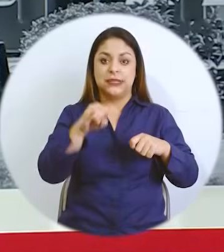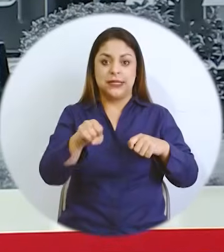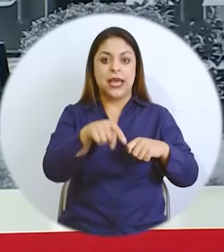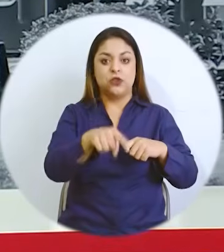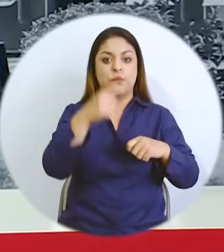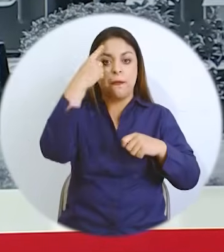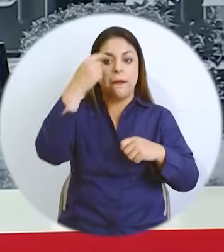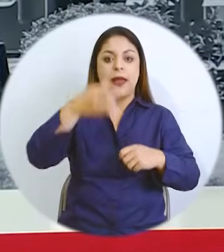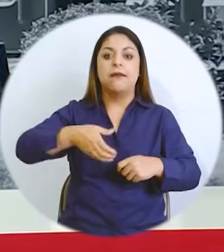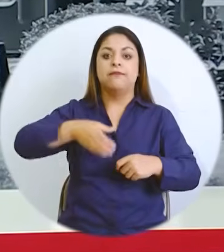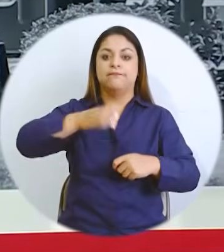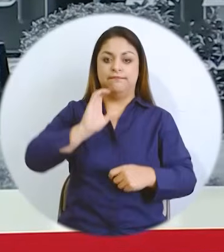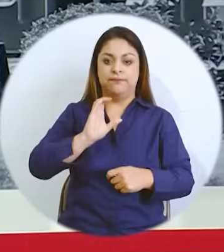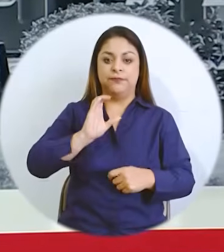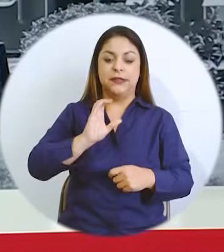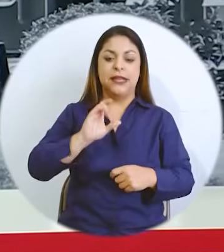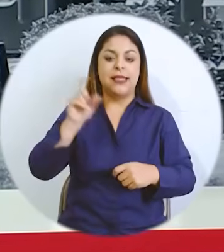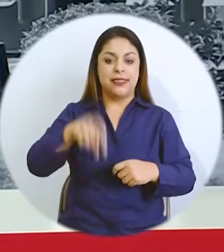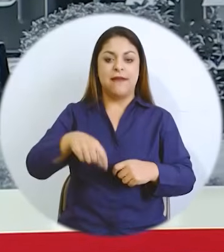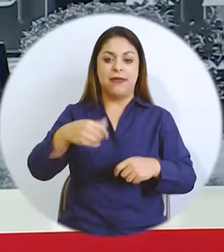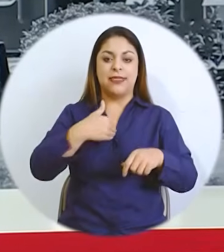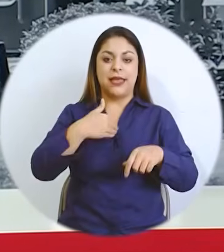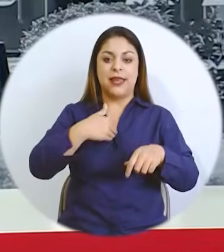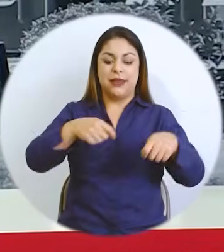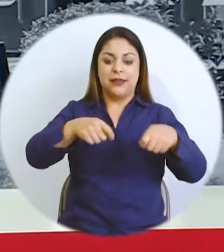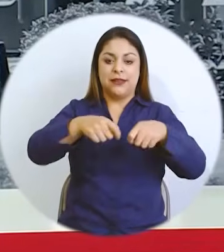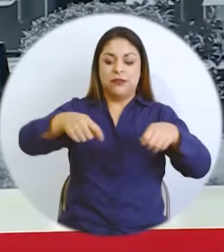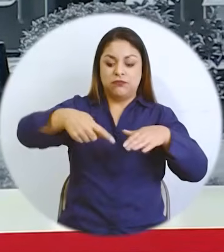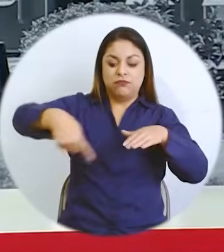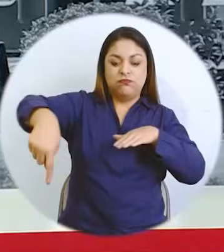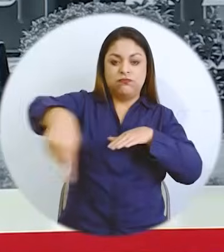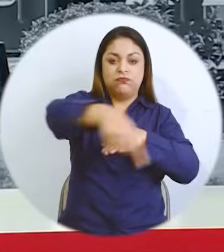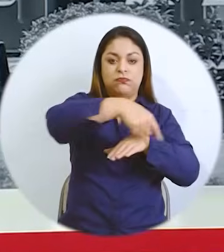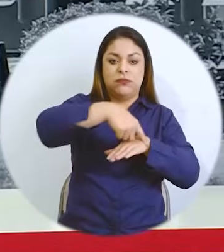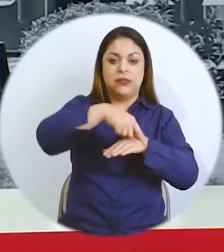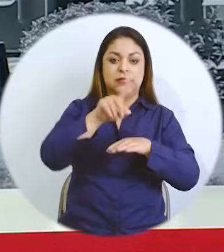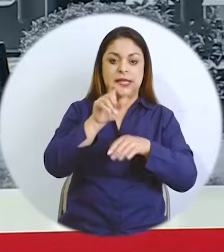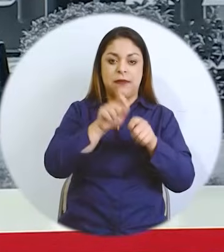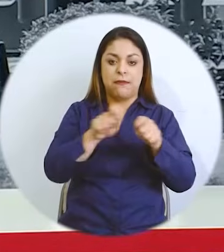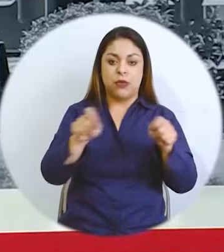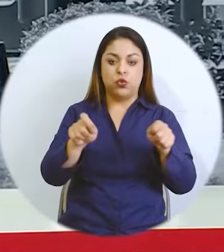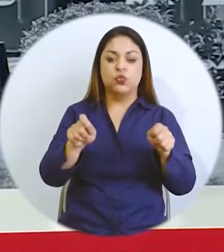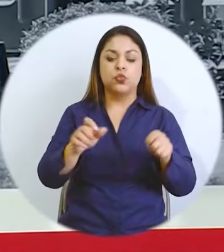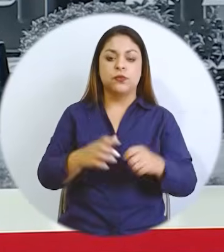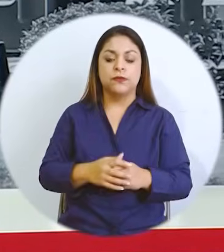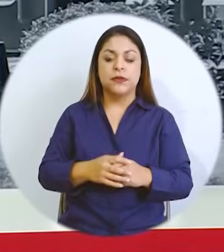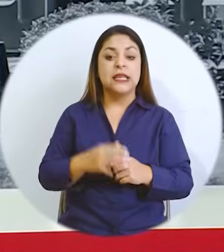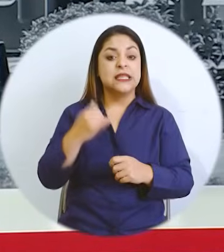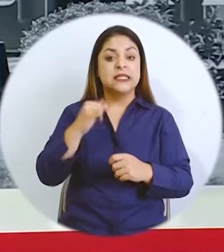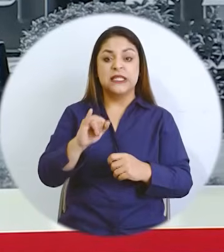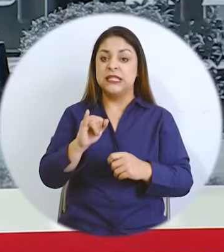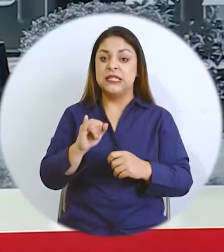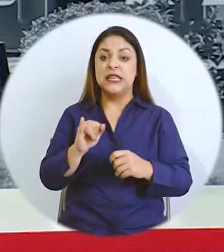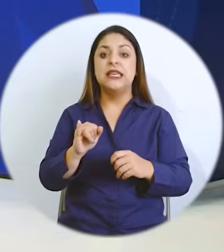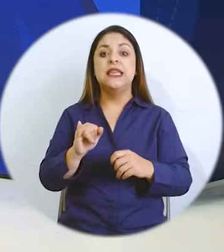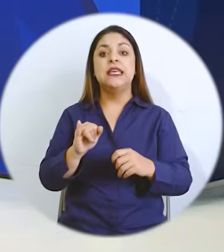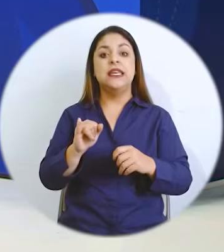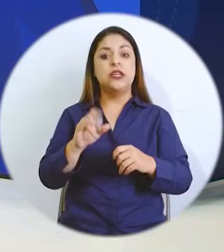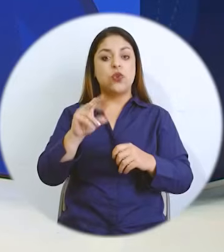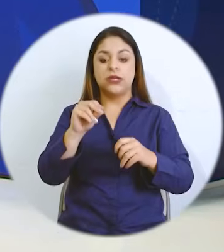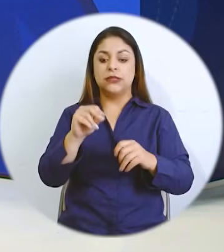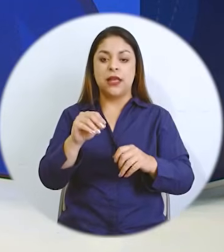naciente es captada para consumo humano. O sea, alrededor de la naciente un radio de 100 metros. Si no está captada, pero también es una